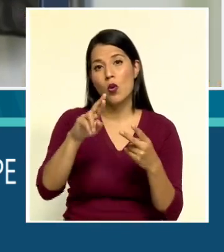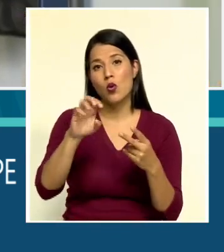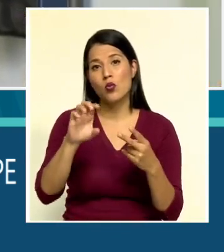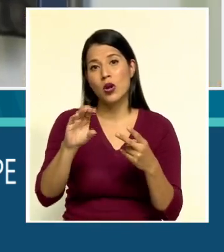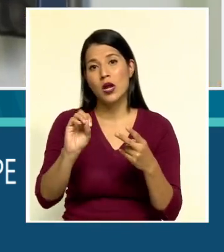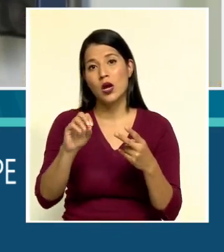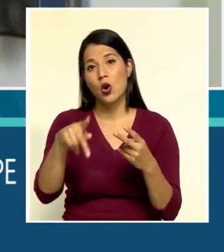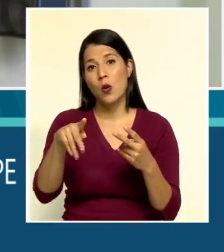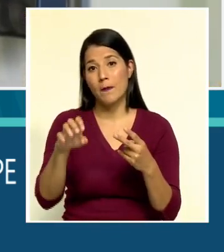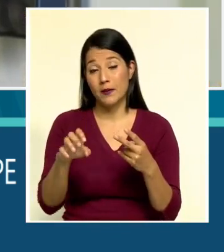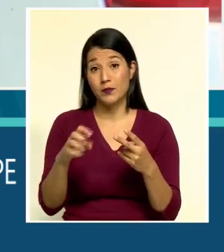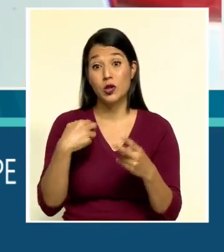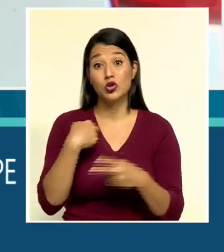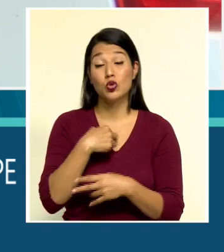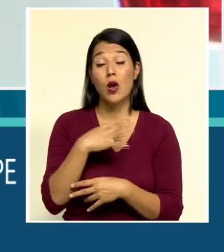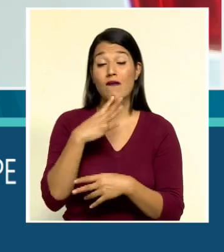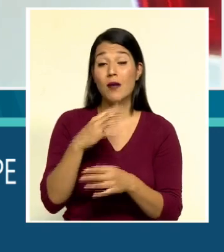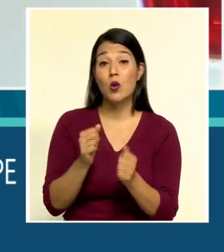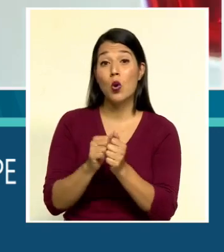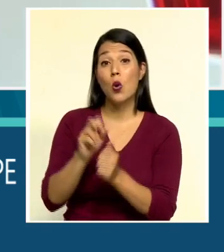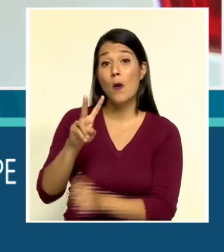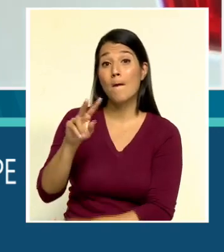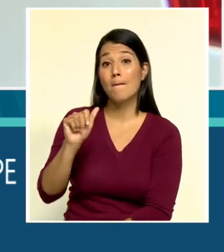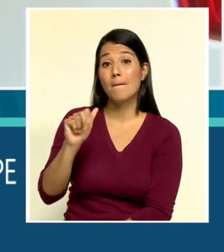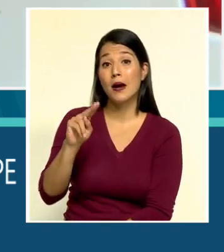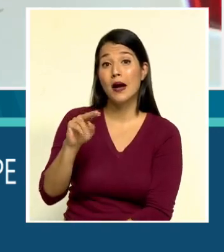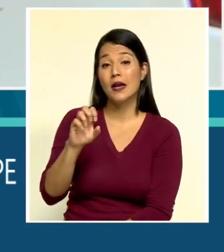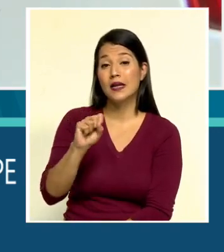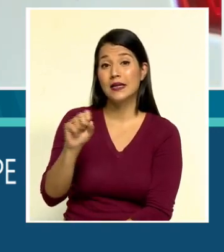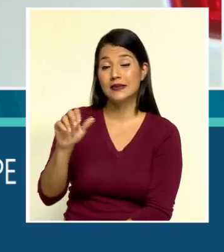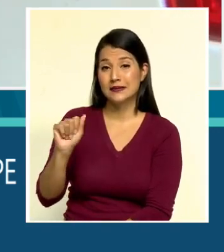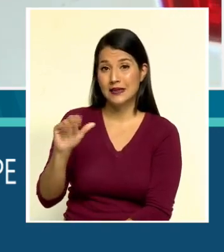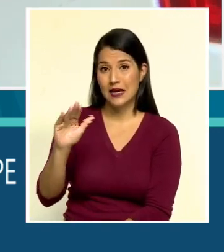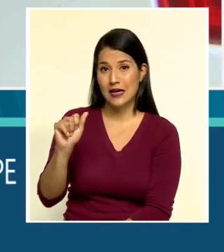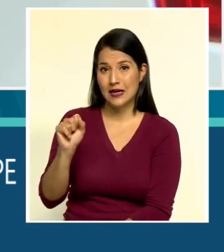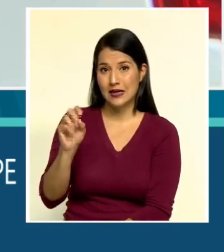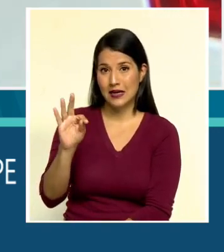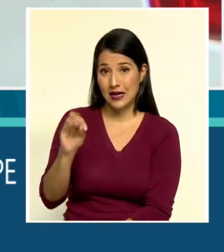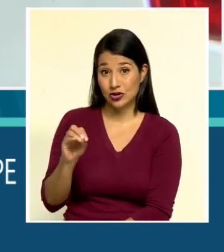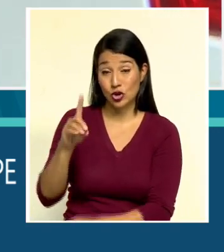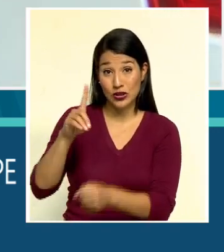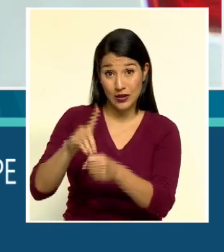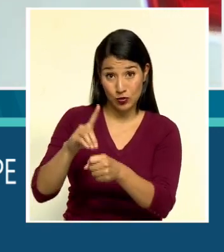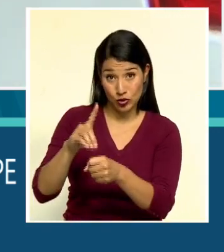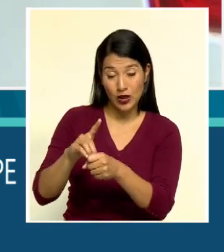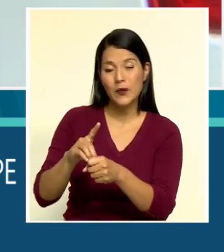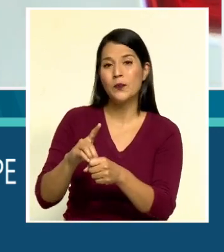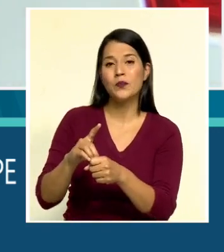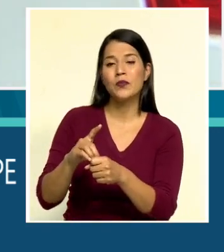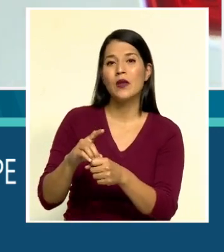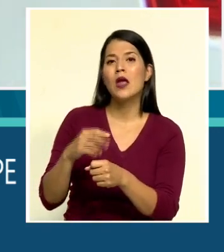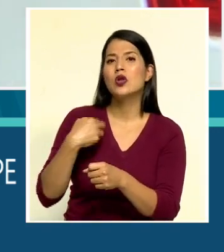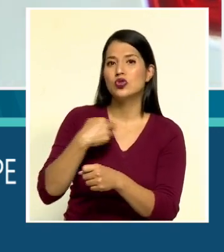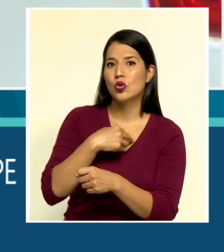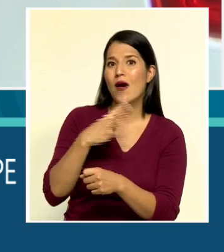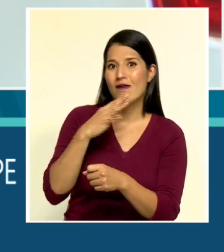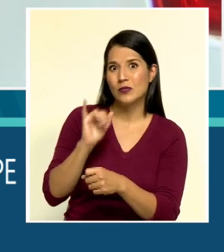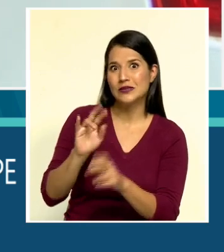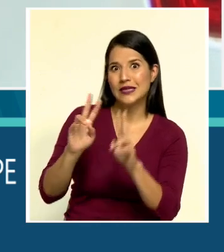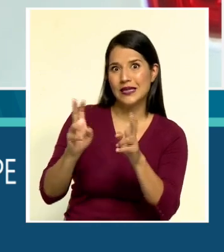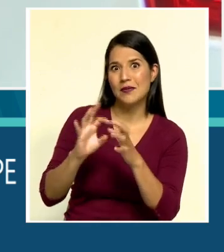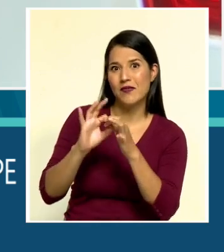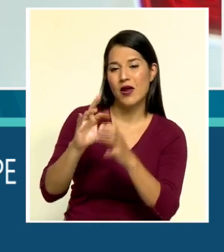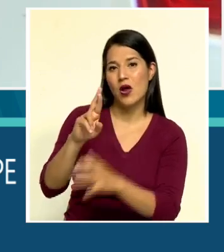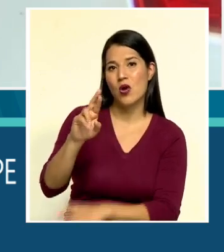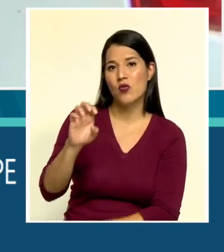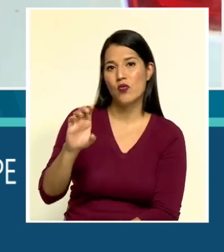Vanessa Castro, diputada de la Unidad Social Cristiana, con quien hablamos de ese tema, específicamente de Recope y además del